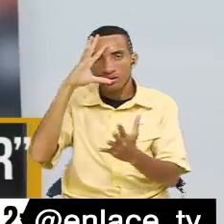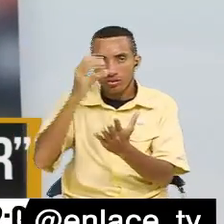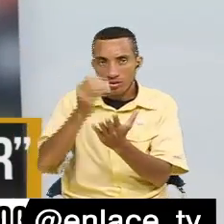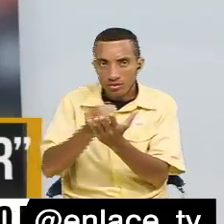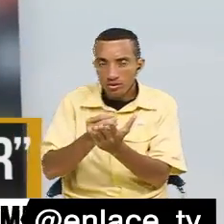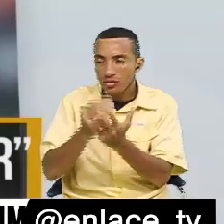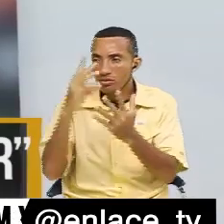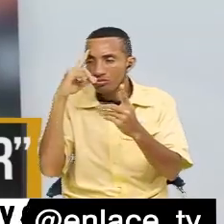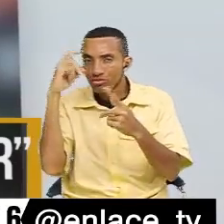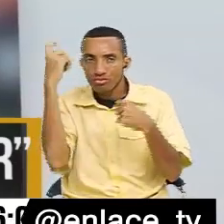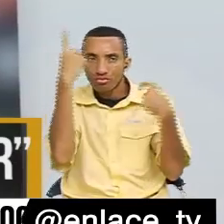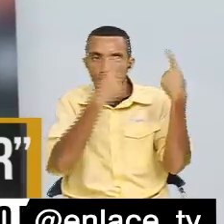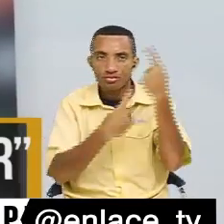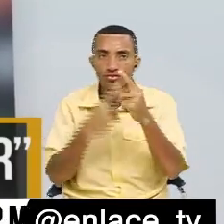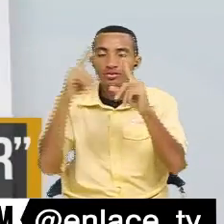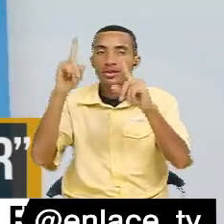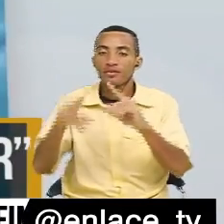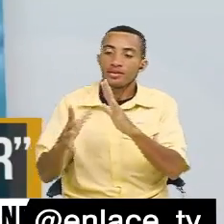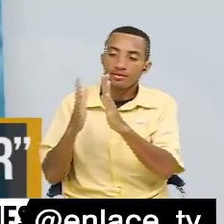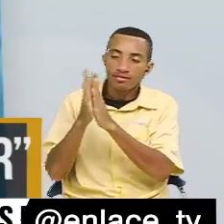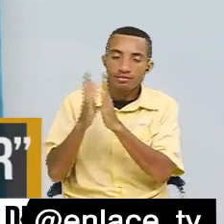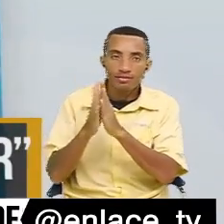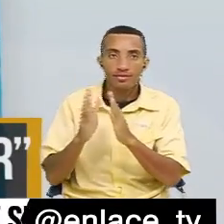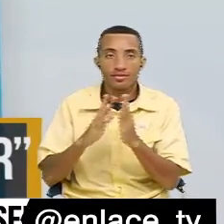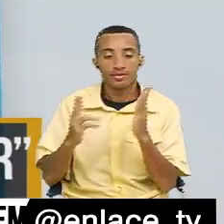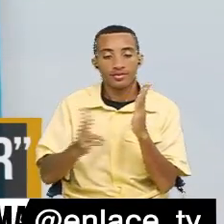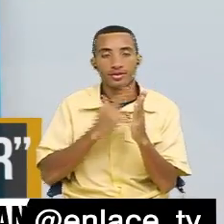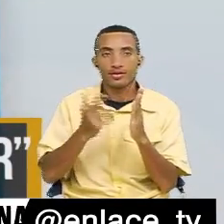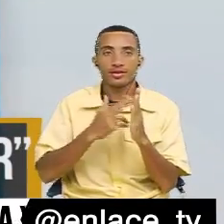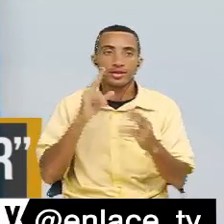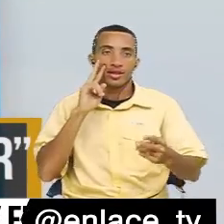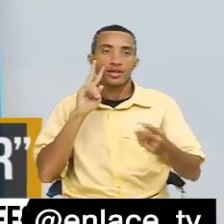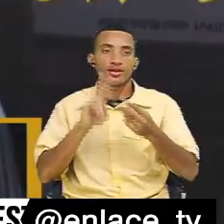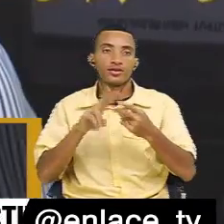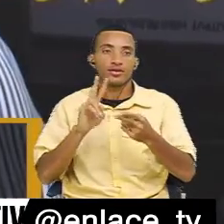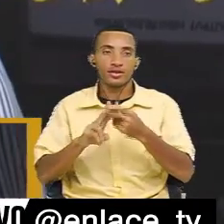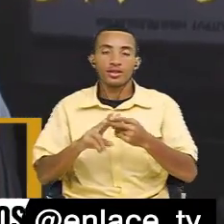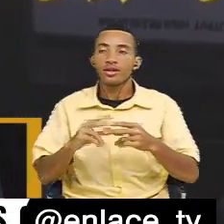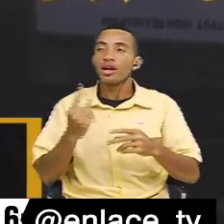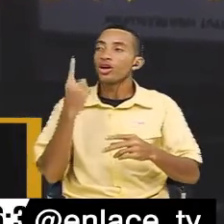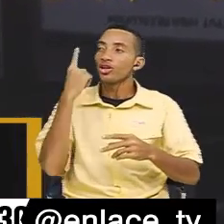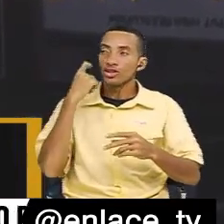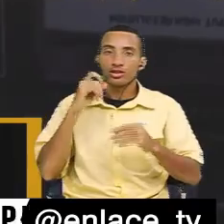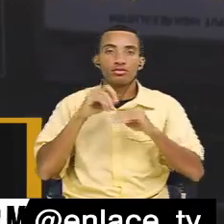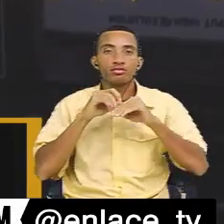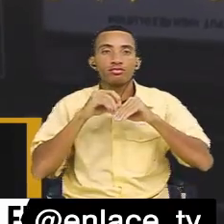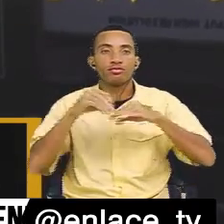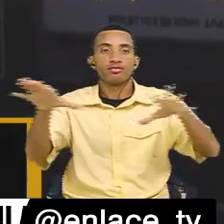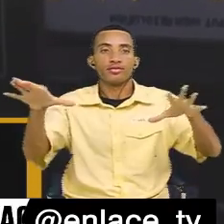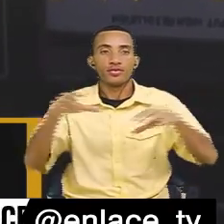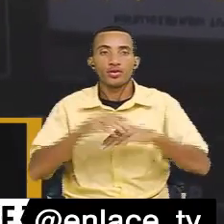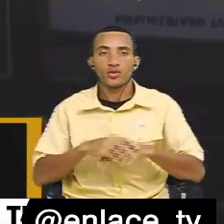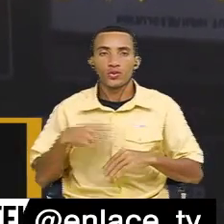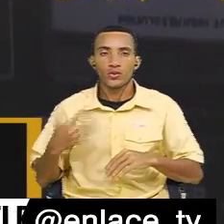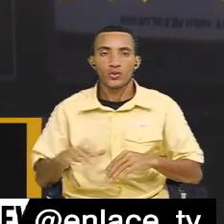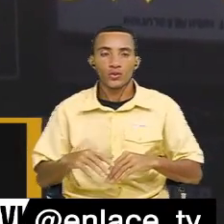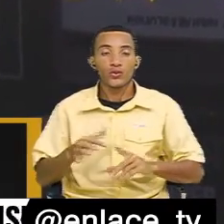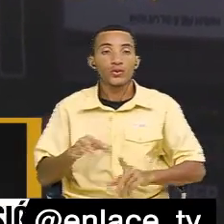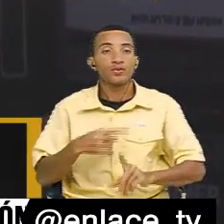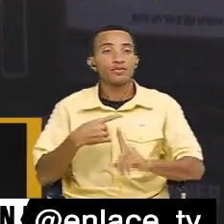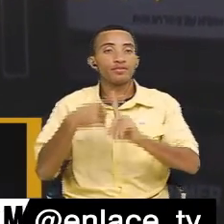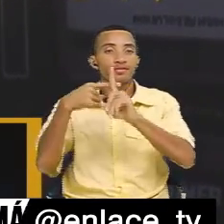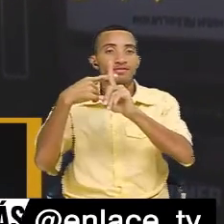también se muestran en la revista Conocer, que fue lanzada oficialmente ayer al público. Muy, digamos, positivo, creo que tuvo